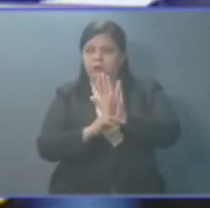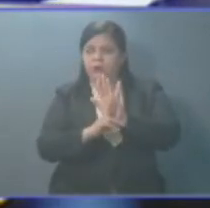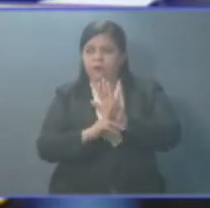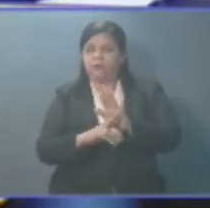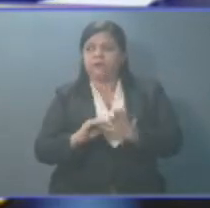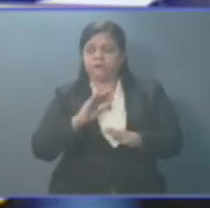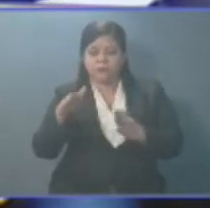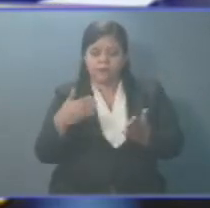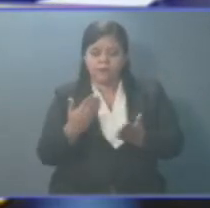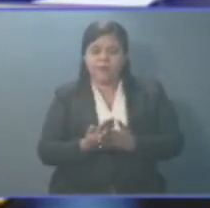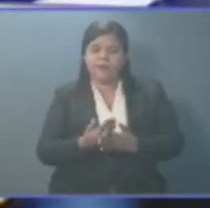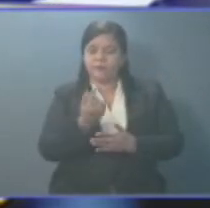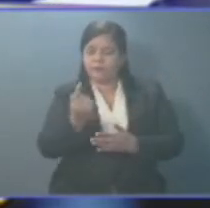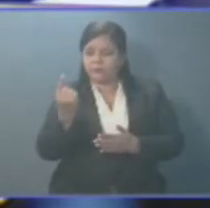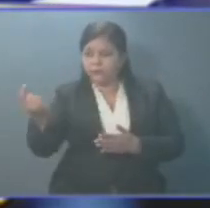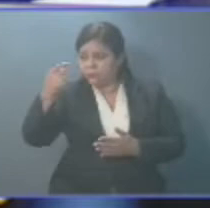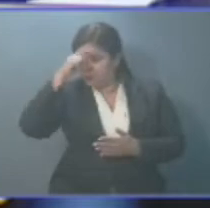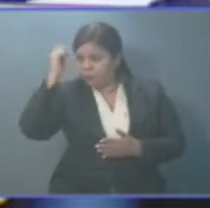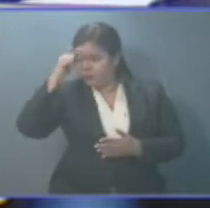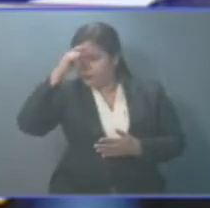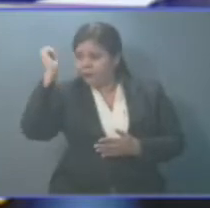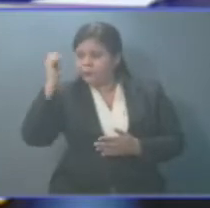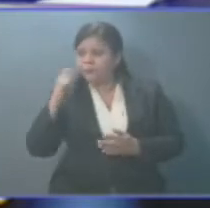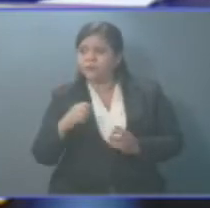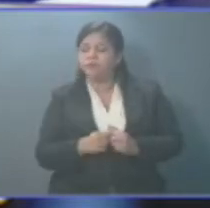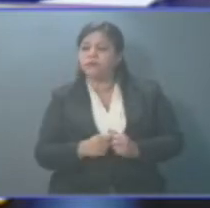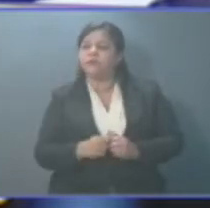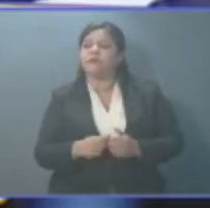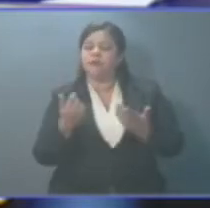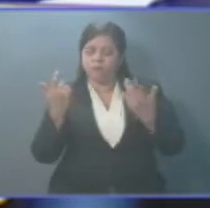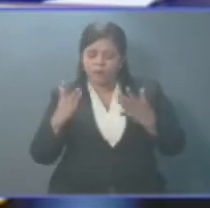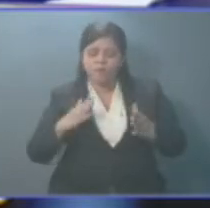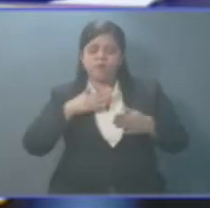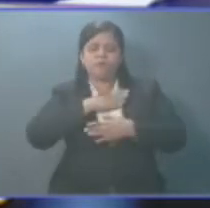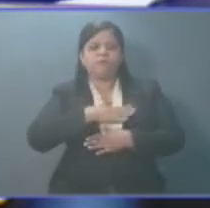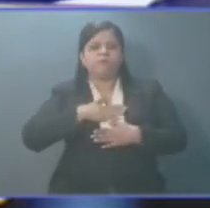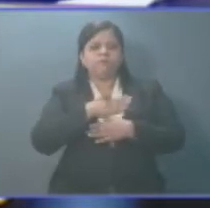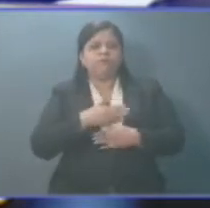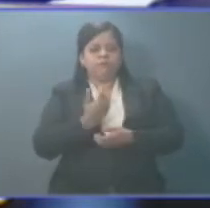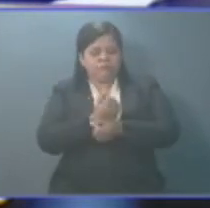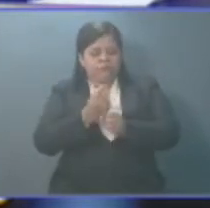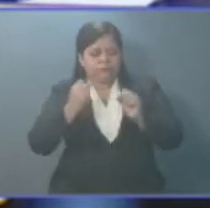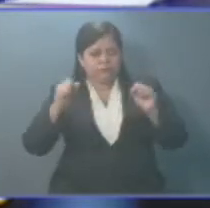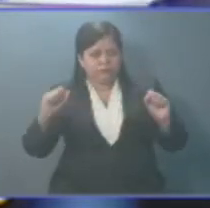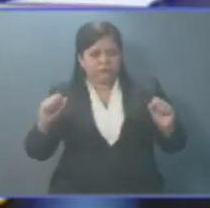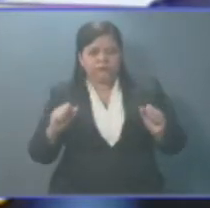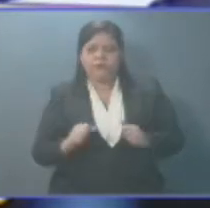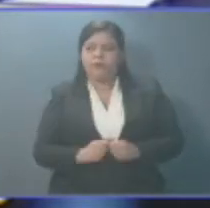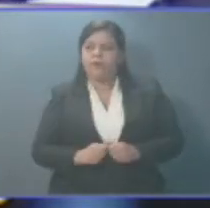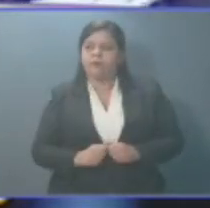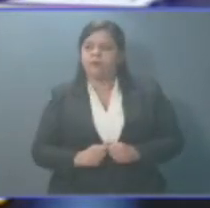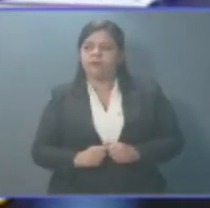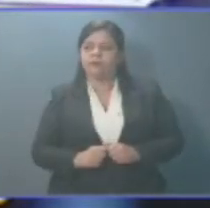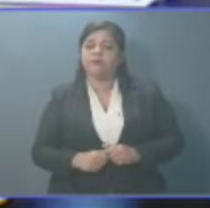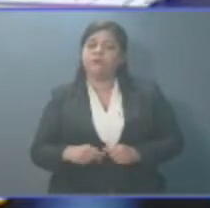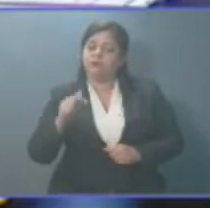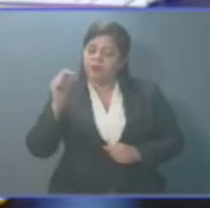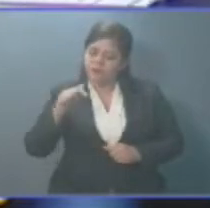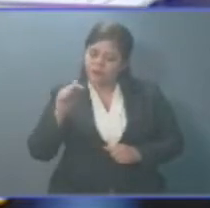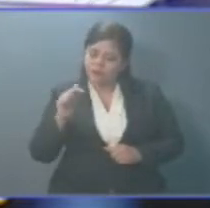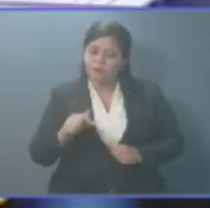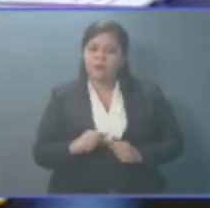de empleadores y trabajadores que gocen del derecho a la libertad sindical. Por otra